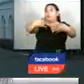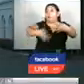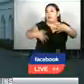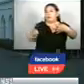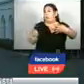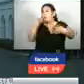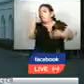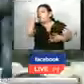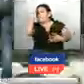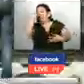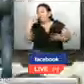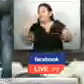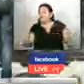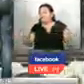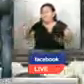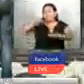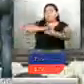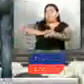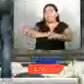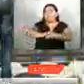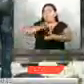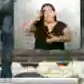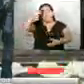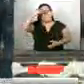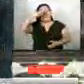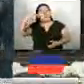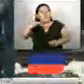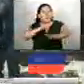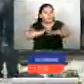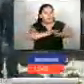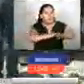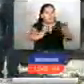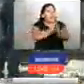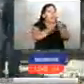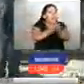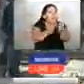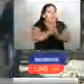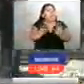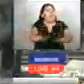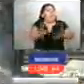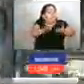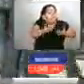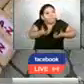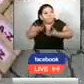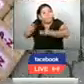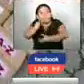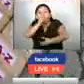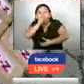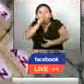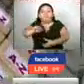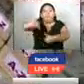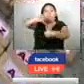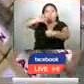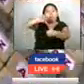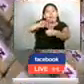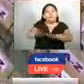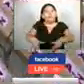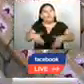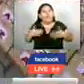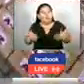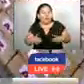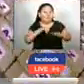La estrategia irá de la mano de la política para combatir las causas de la migración irregular desde Centroamérica, entre ellas la